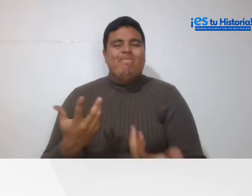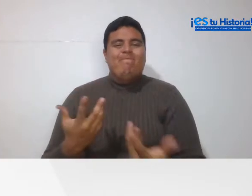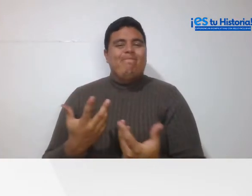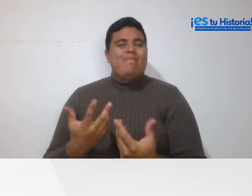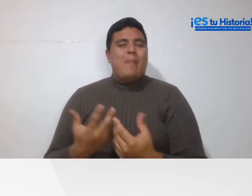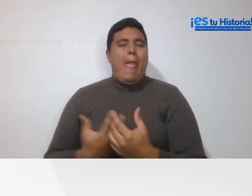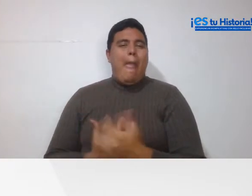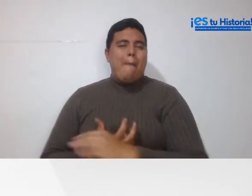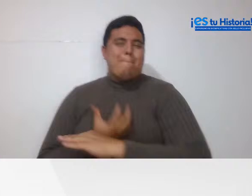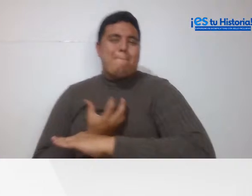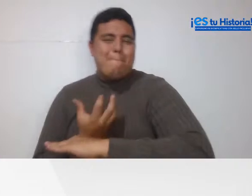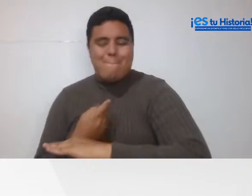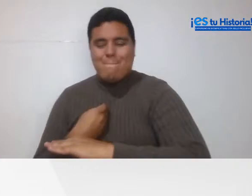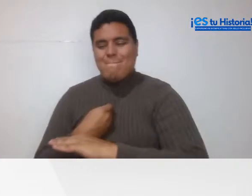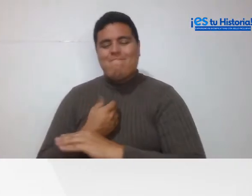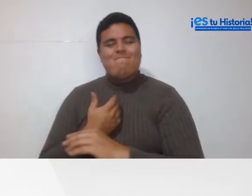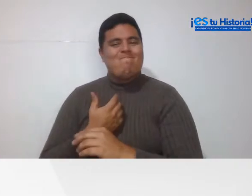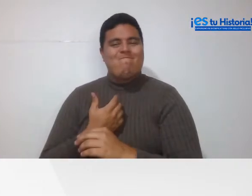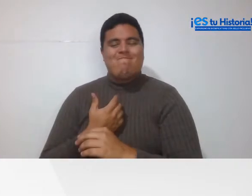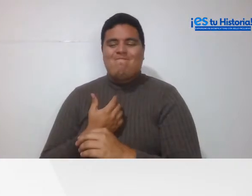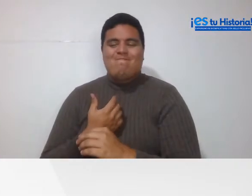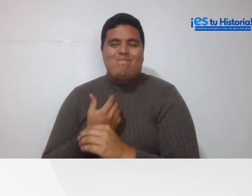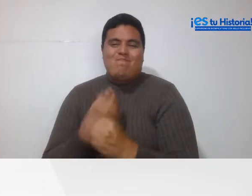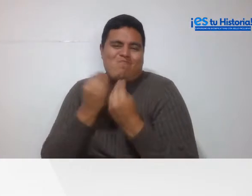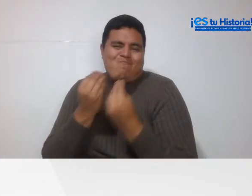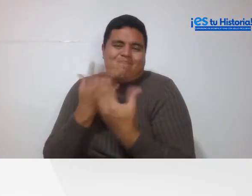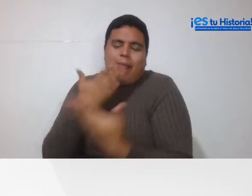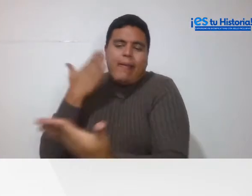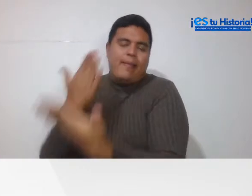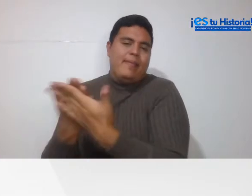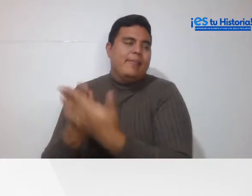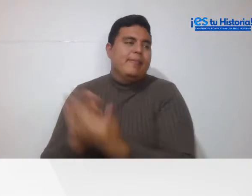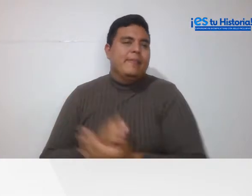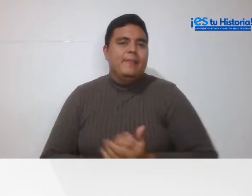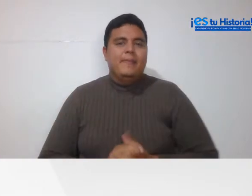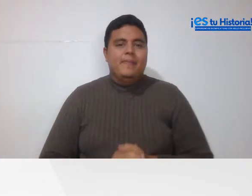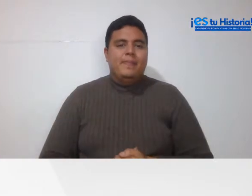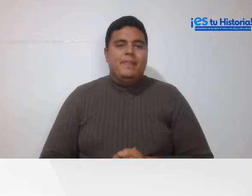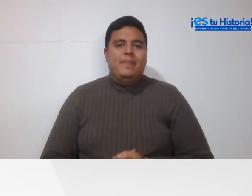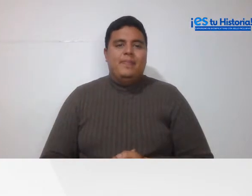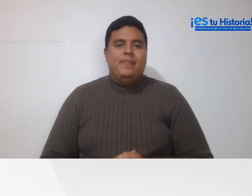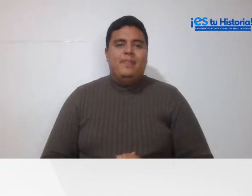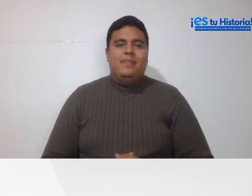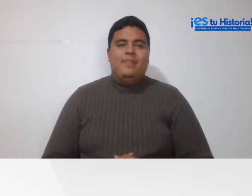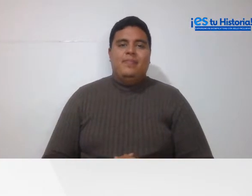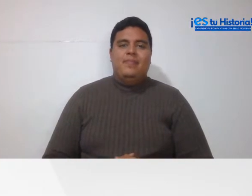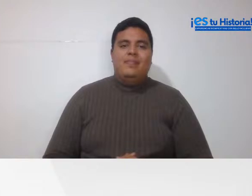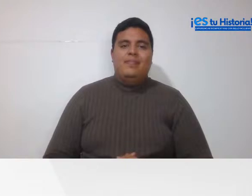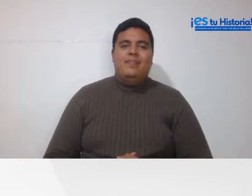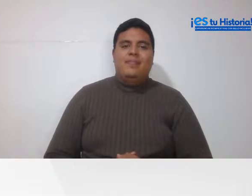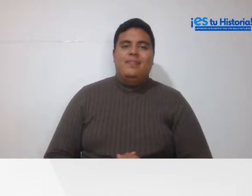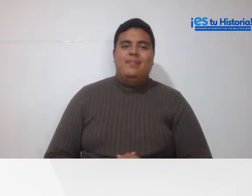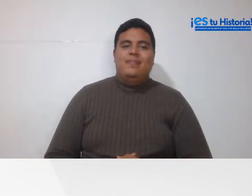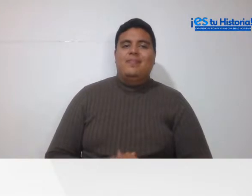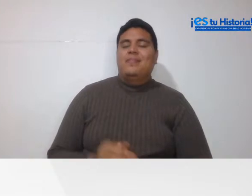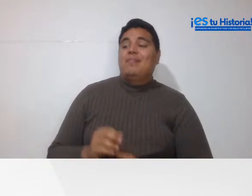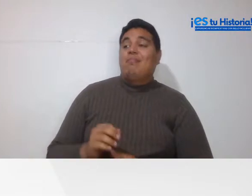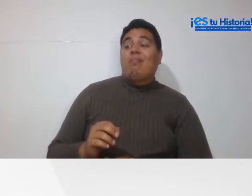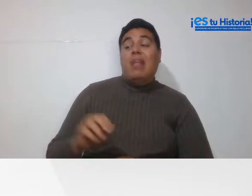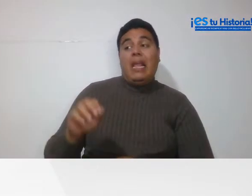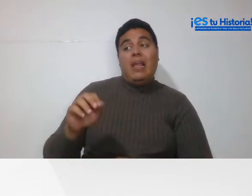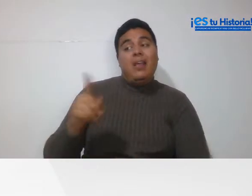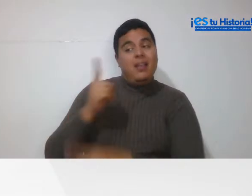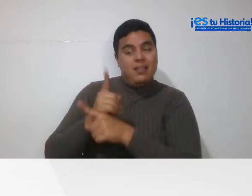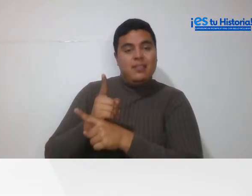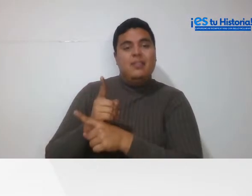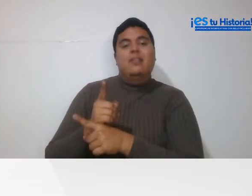no tengo palabras para decirles gracias. Así es. Muy bien, señora Lorena. En varios programas,